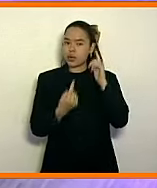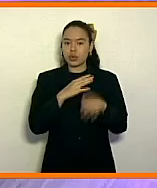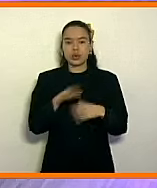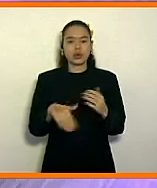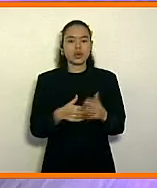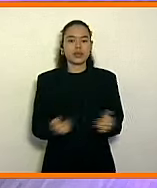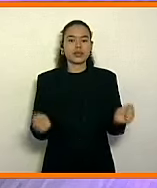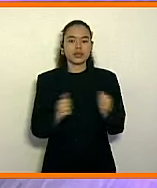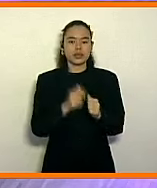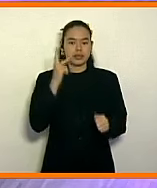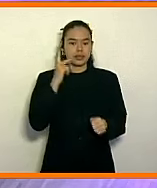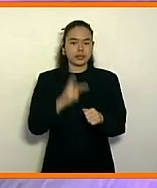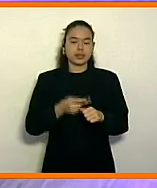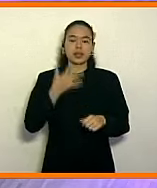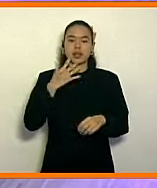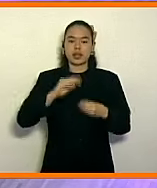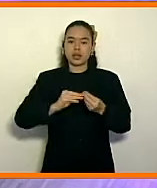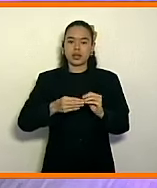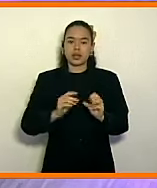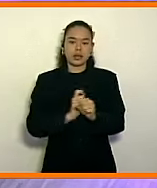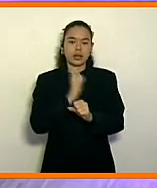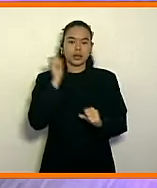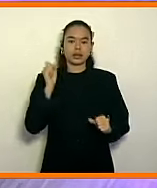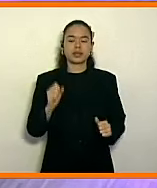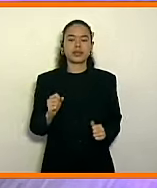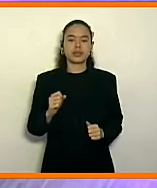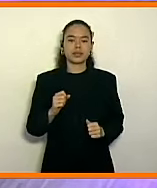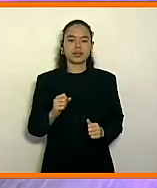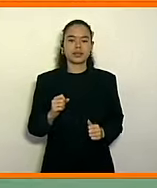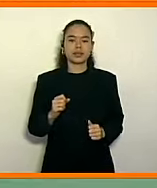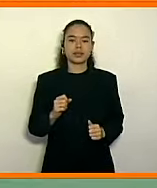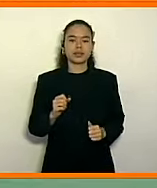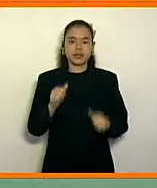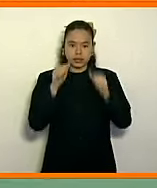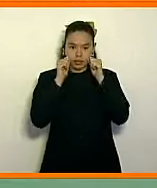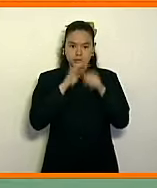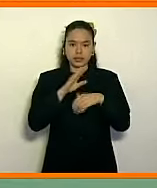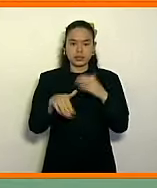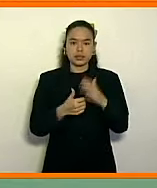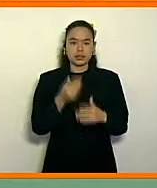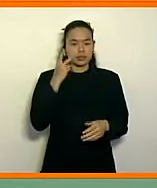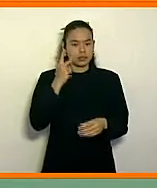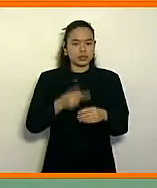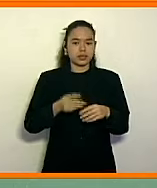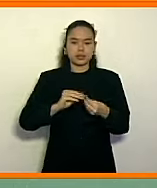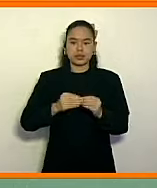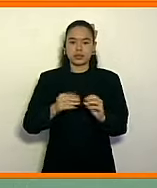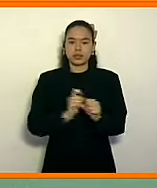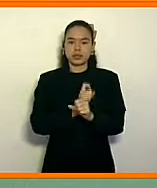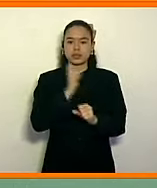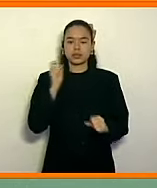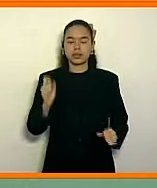vamos a conocer cuál será ese afortunado número ganador. Atentos, si tu número favorecido es